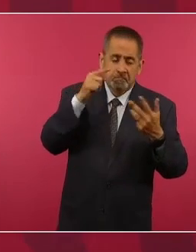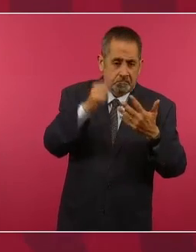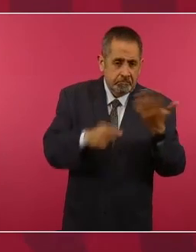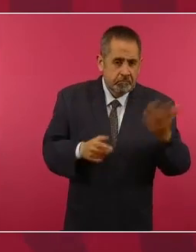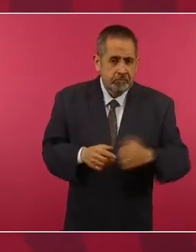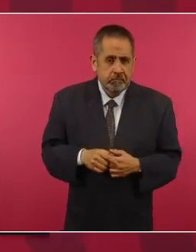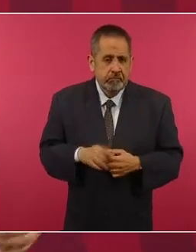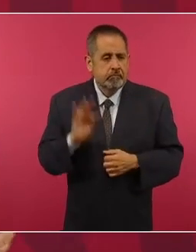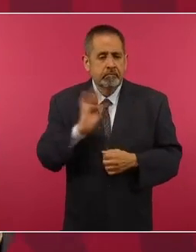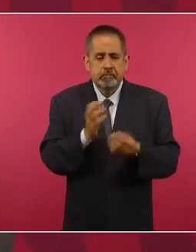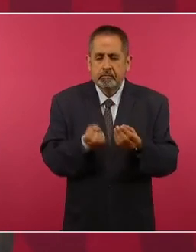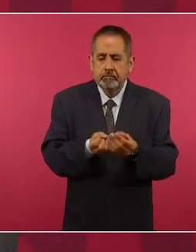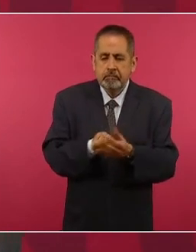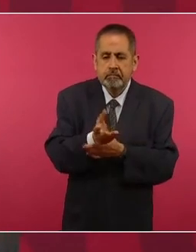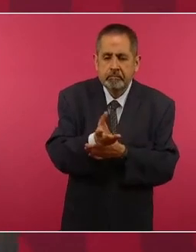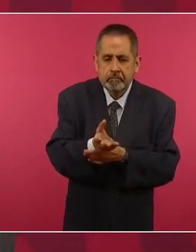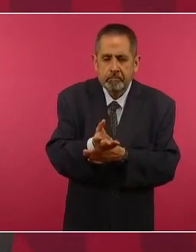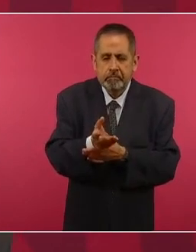sale en libertad,